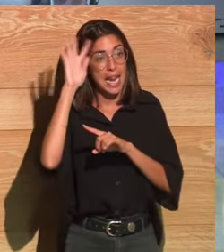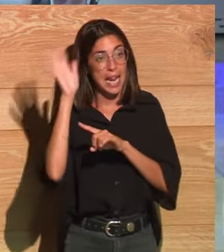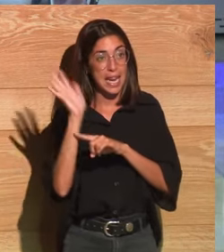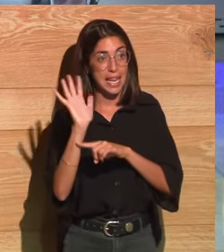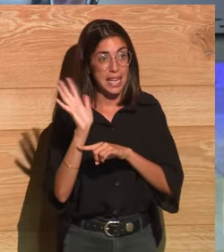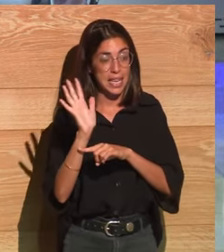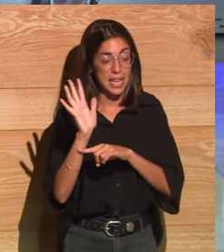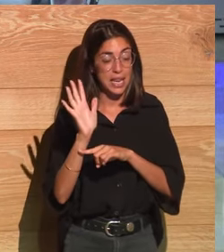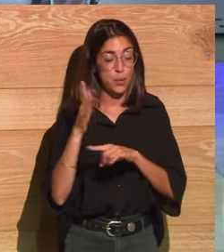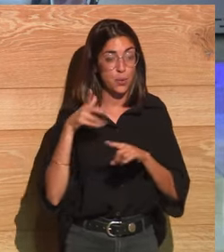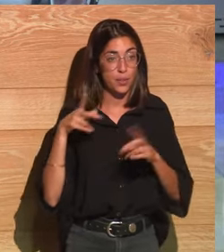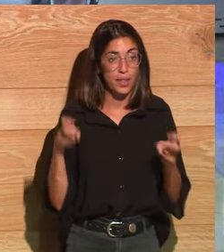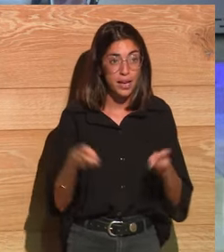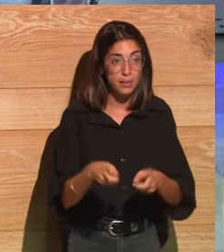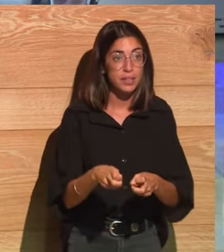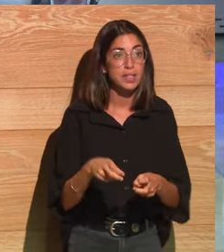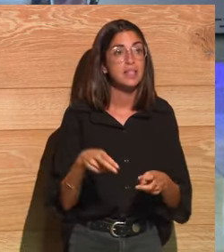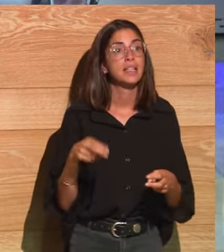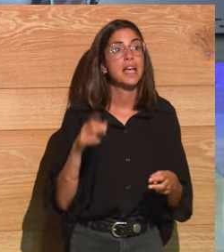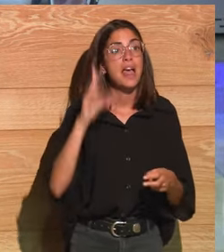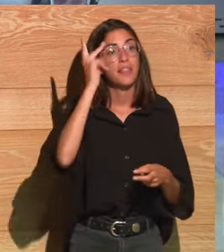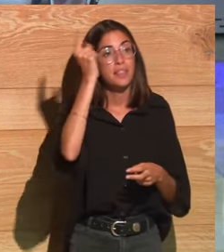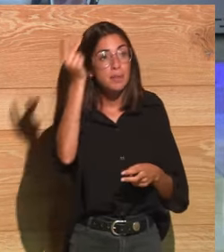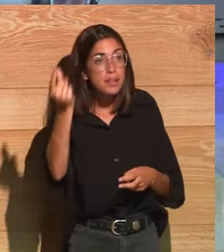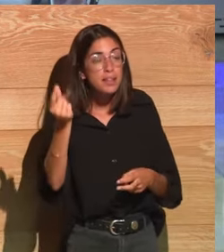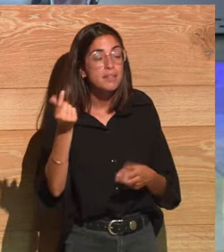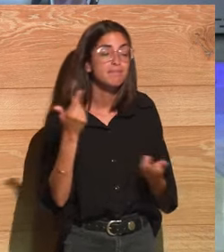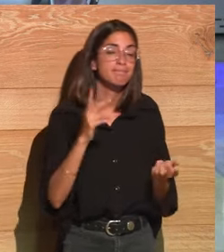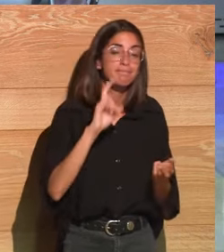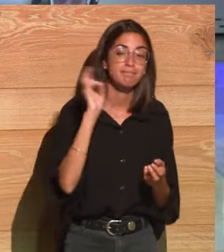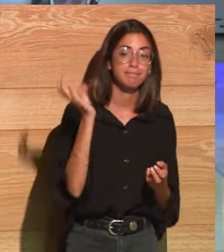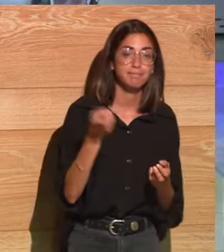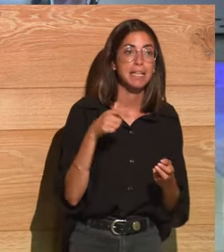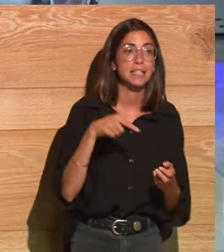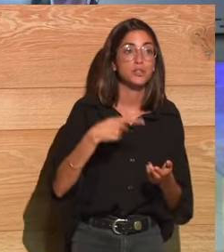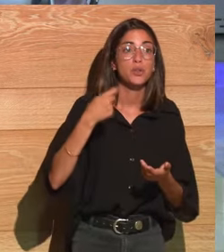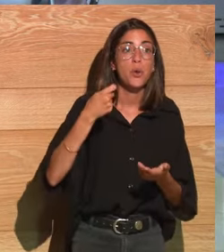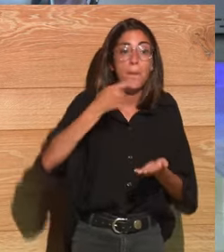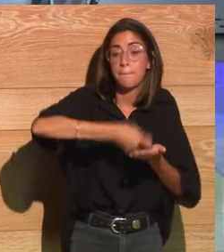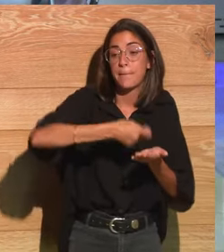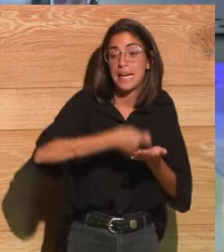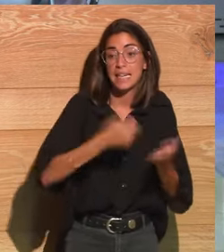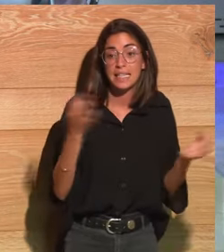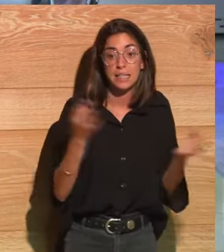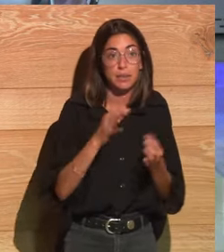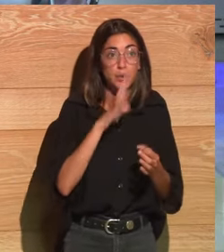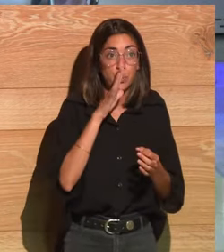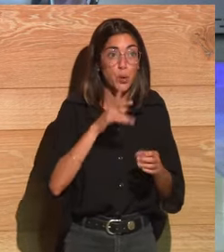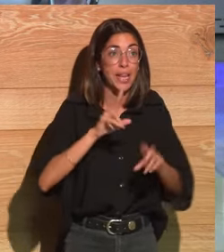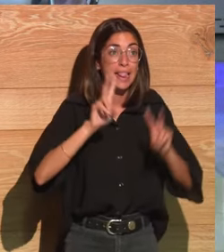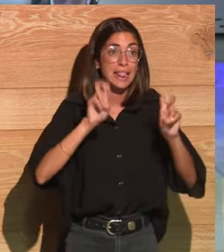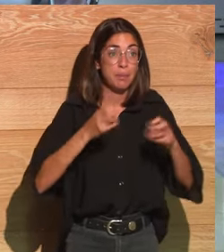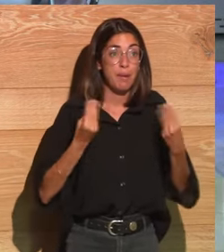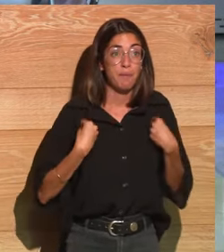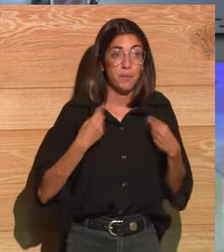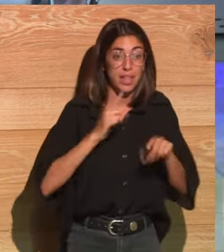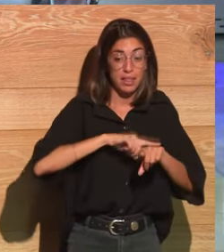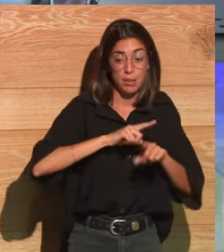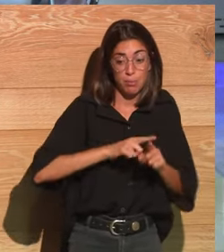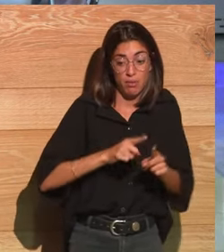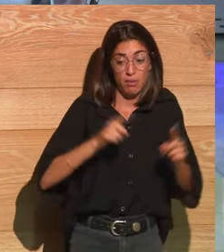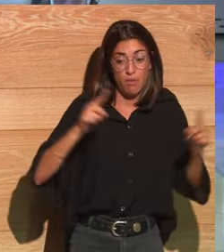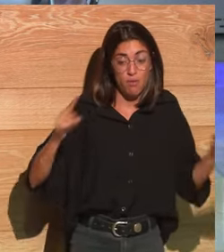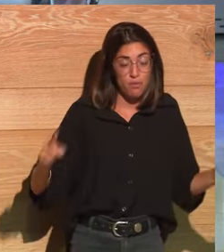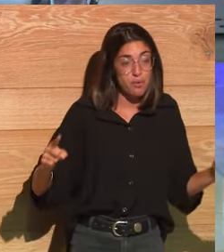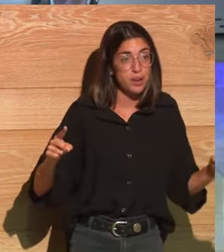neurodegenerativas, ¿no? Vienen las demencias, viene Alzheimer. Entonces son precios a pagar, de alguna manera, por esta gran longevidad que tenemos en nuestra